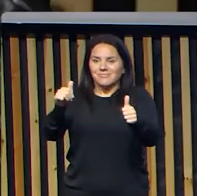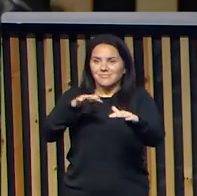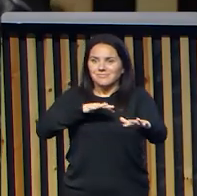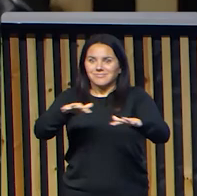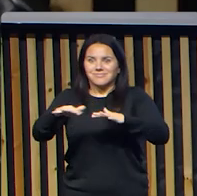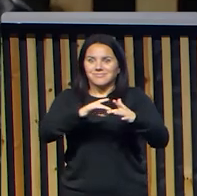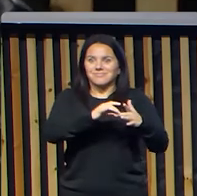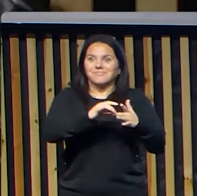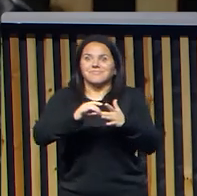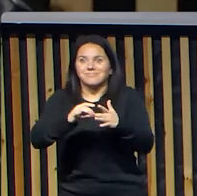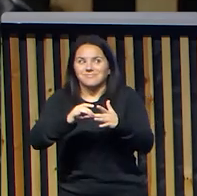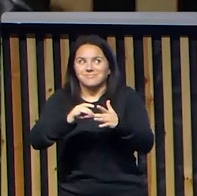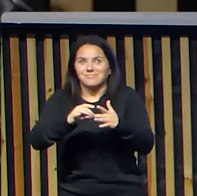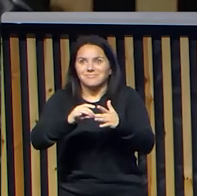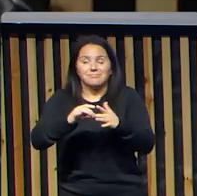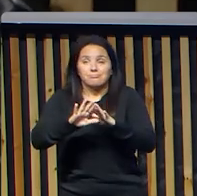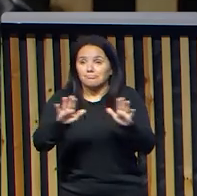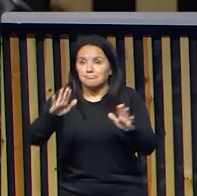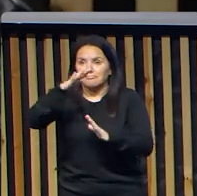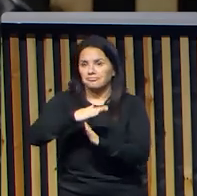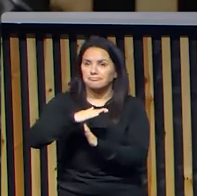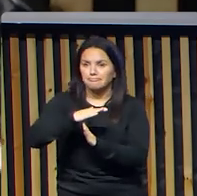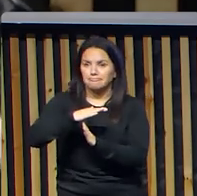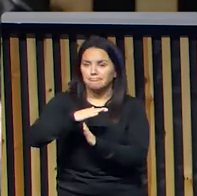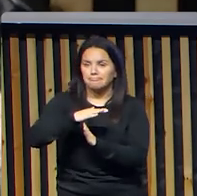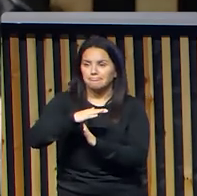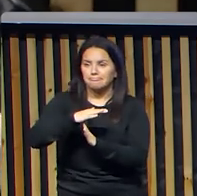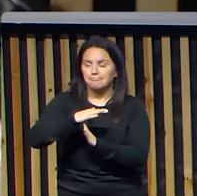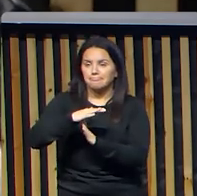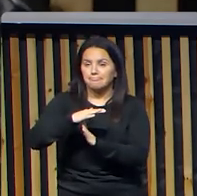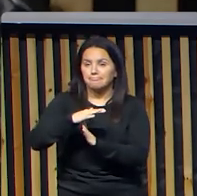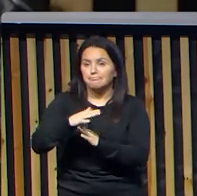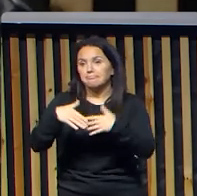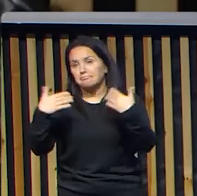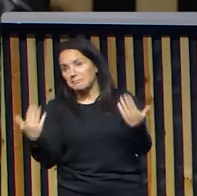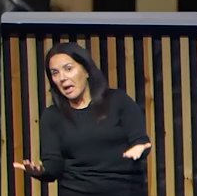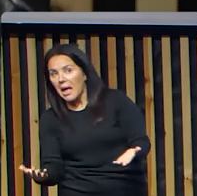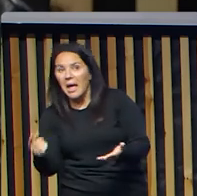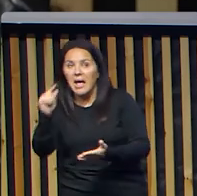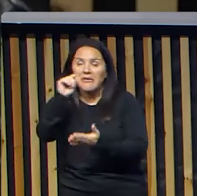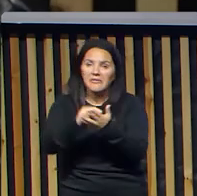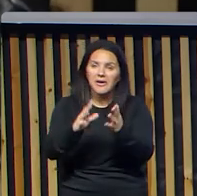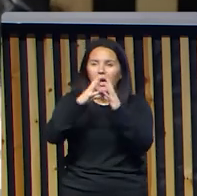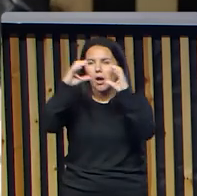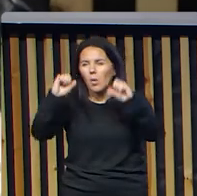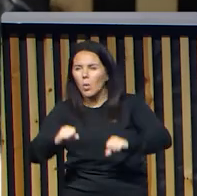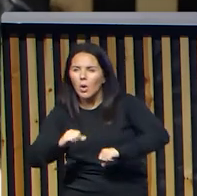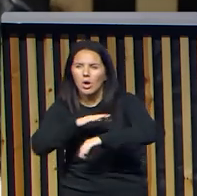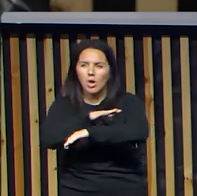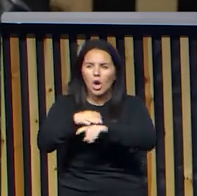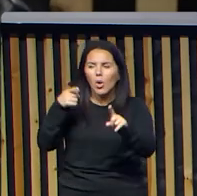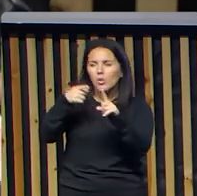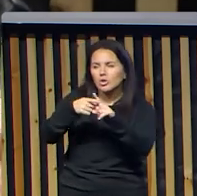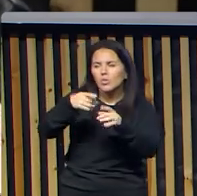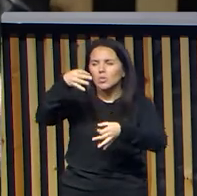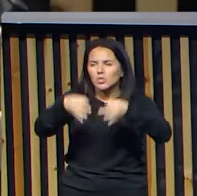se firmaron pactos de estado para la mejora de la justicia para la modernización o sea las firmas de documentos o sea aquello que se suele